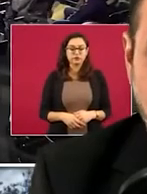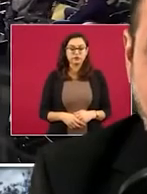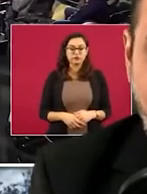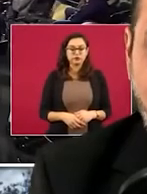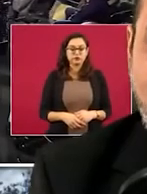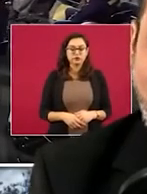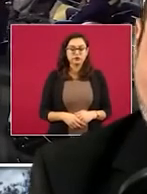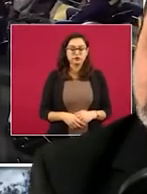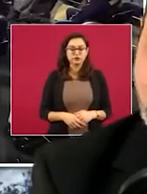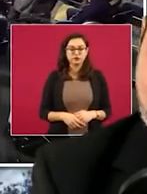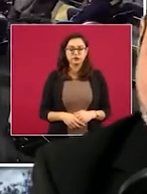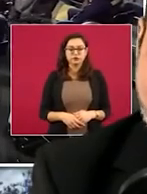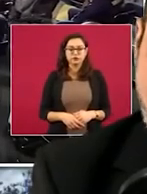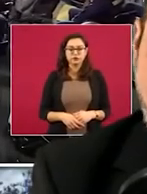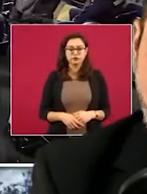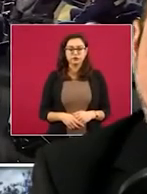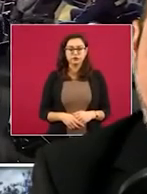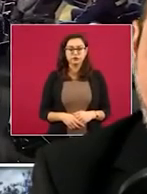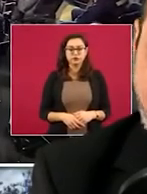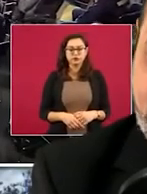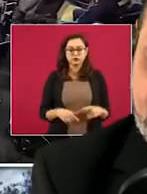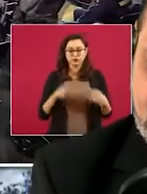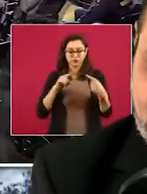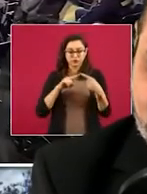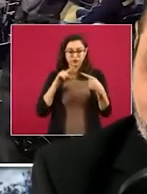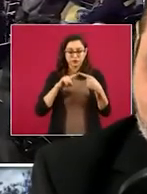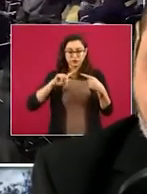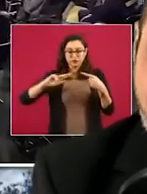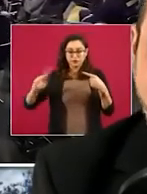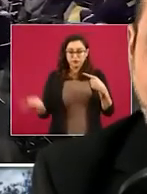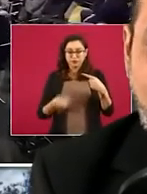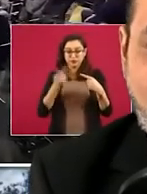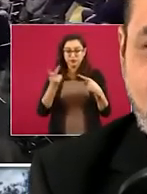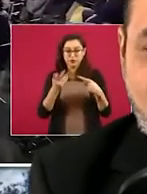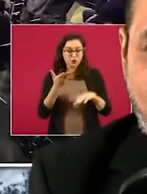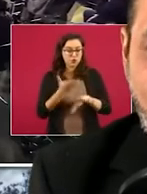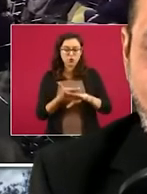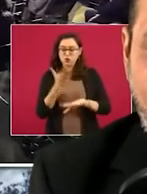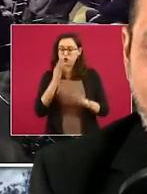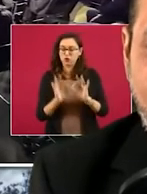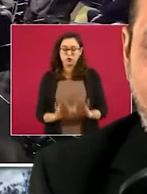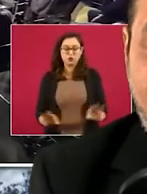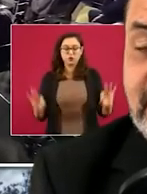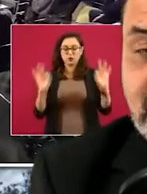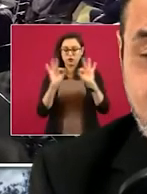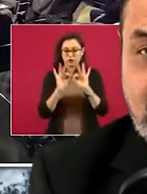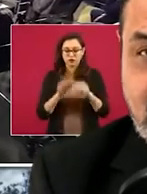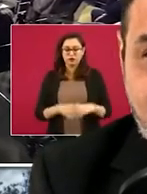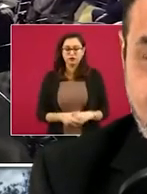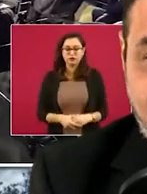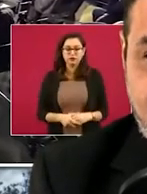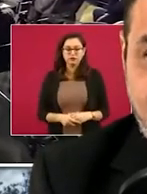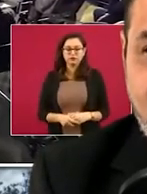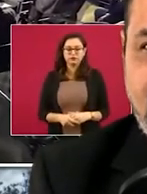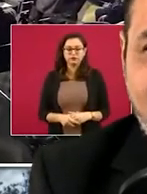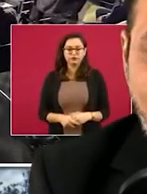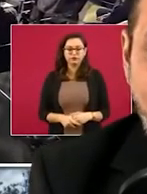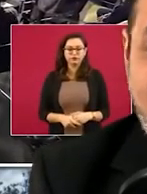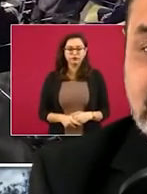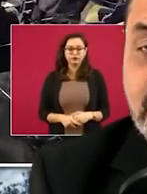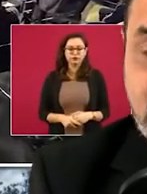encuesta lo que las encuestas de los medios que no le gusta de pronto lo que publican de él dijeron el día de ayer